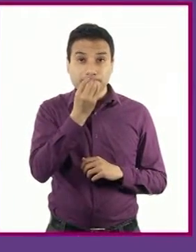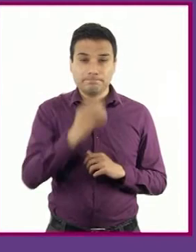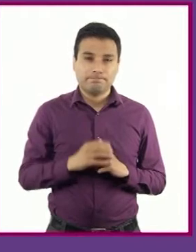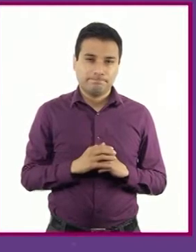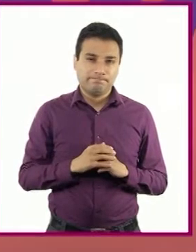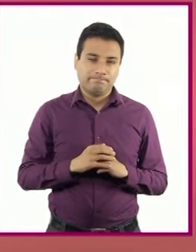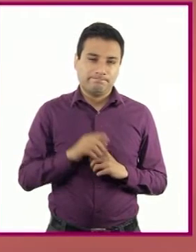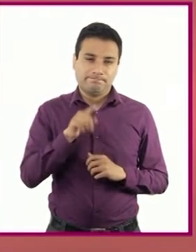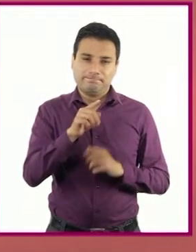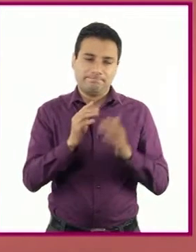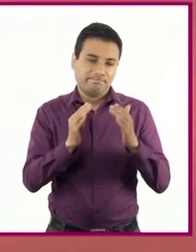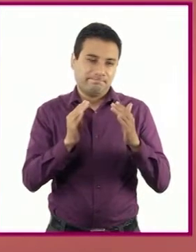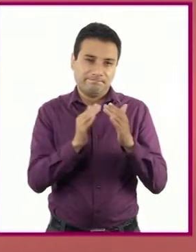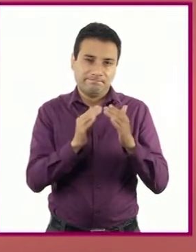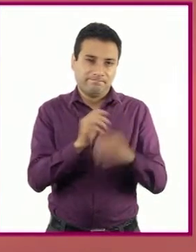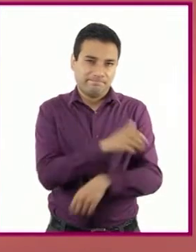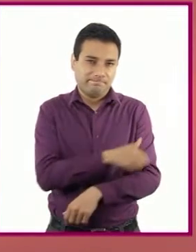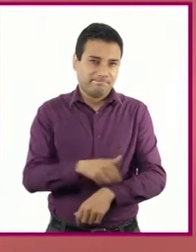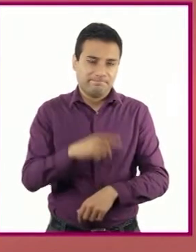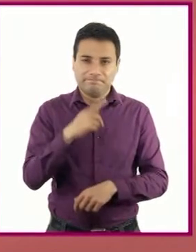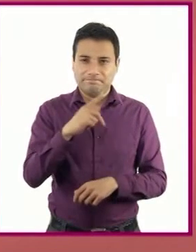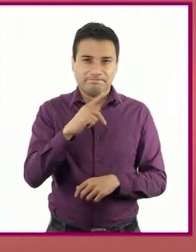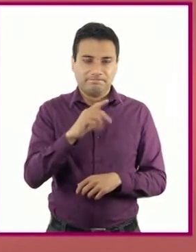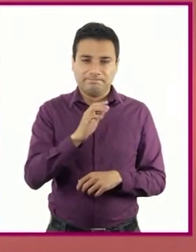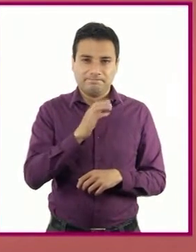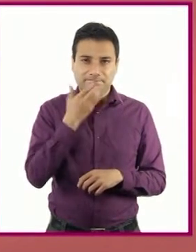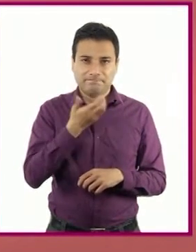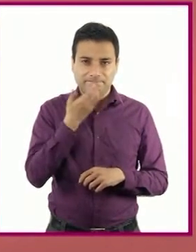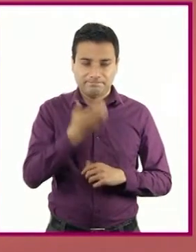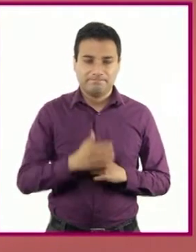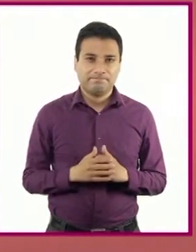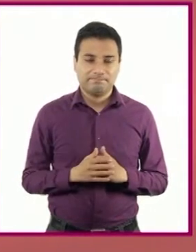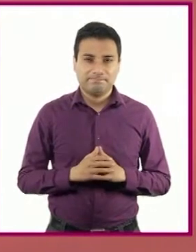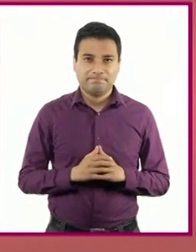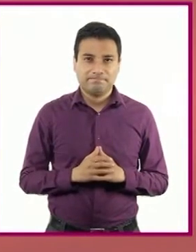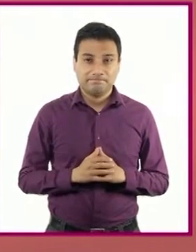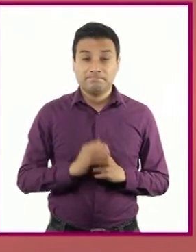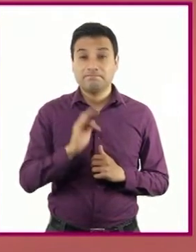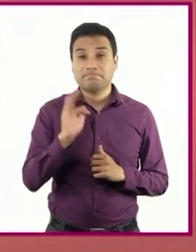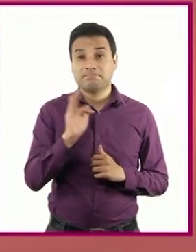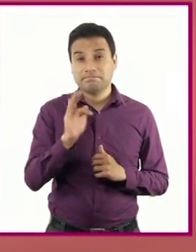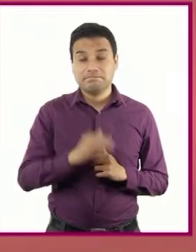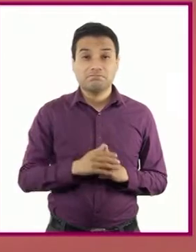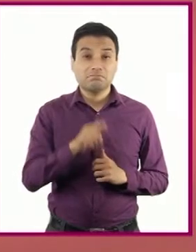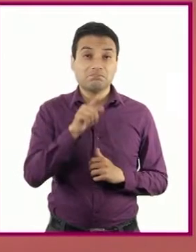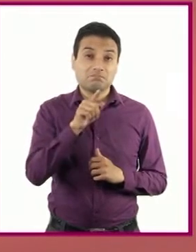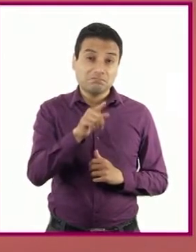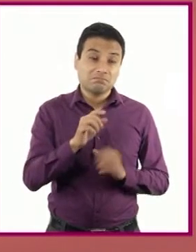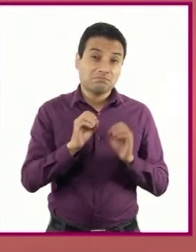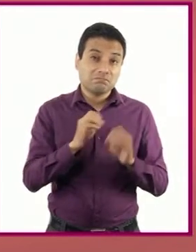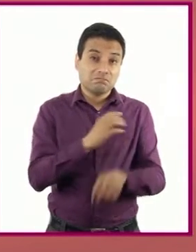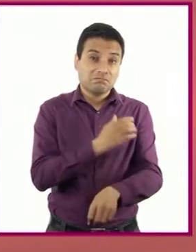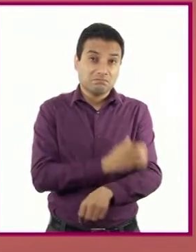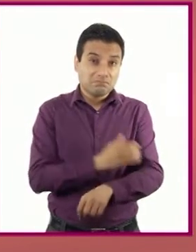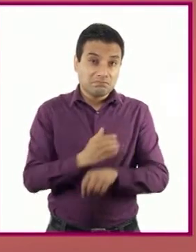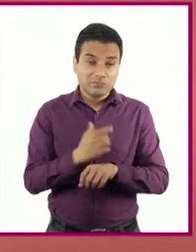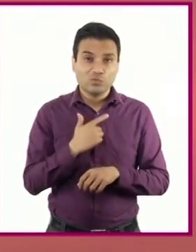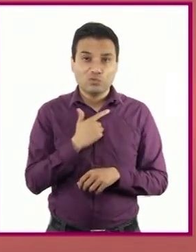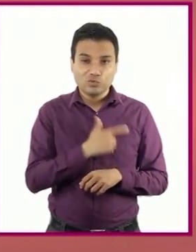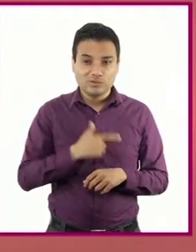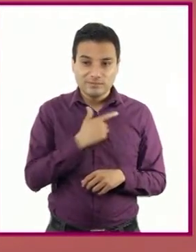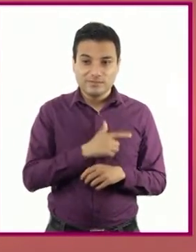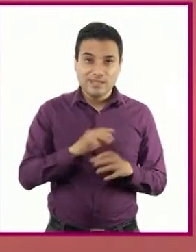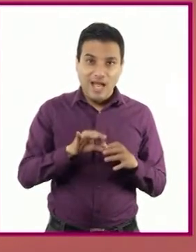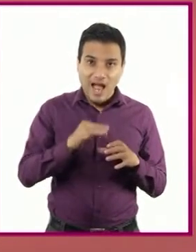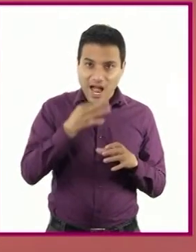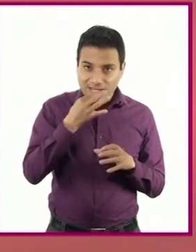hogar. Es cierto, maestra, y es posible que a ustedes o a alguno de sus compañeros les gusten las botanas con mucho